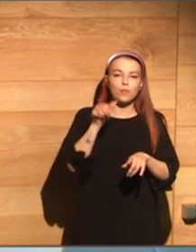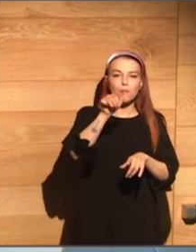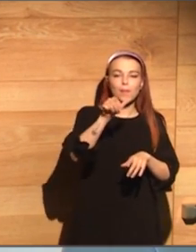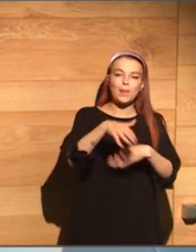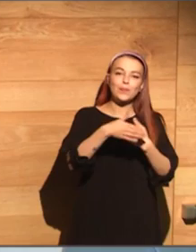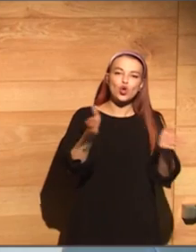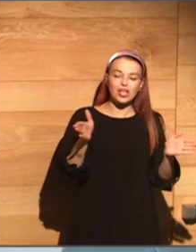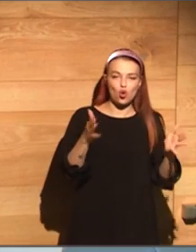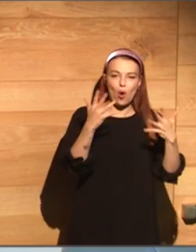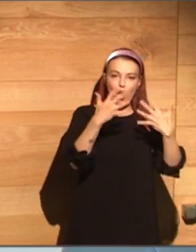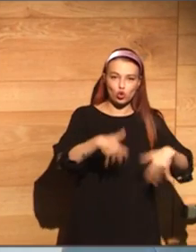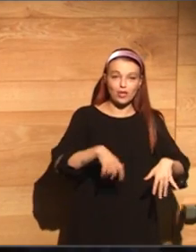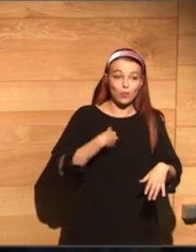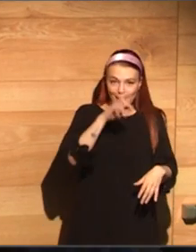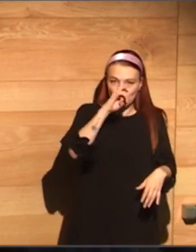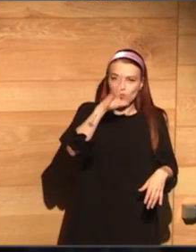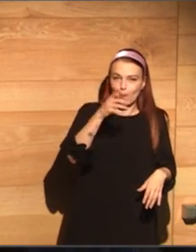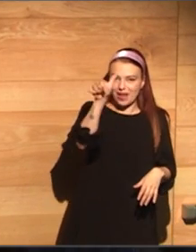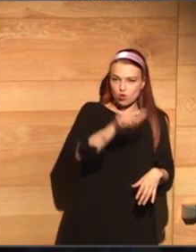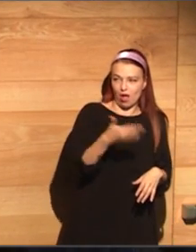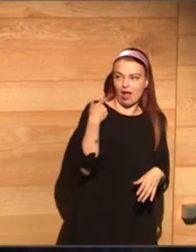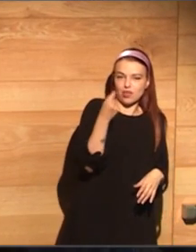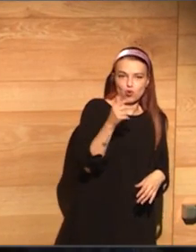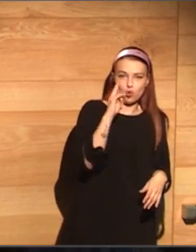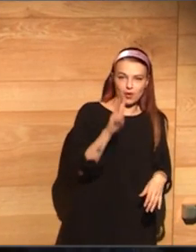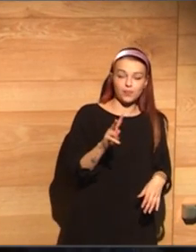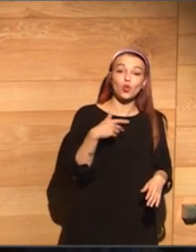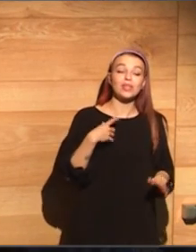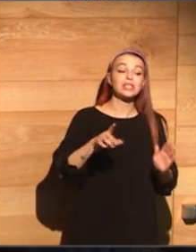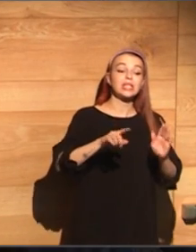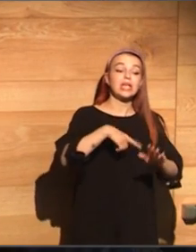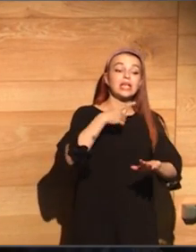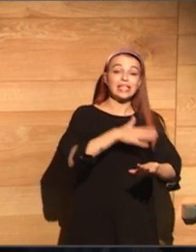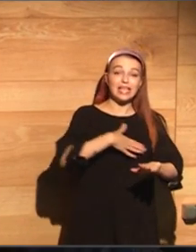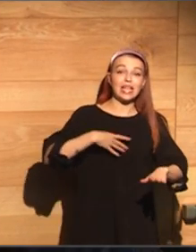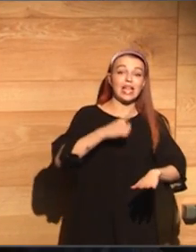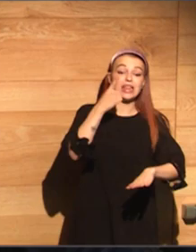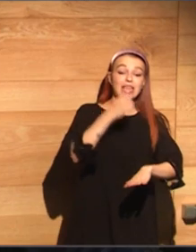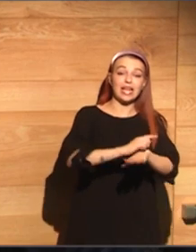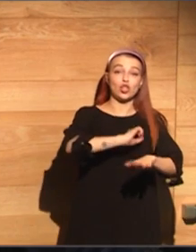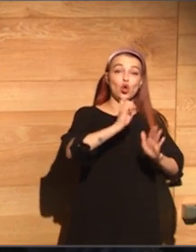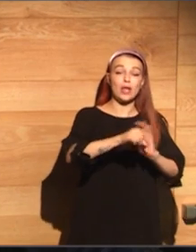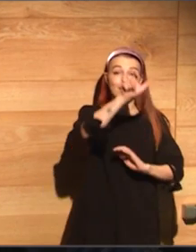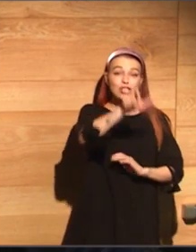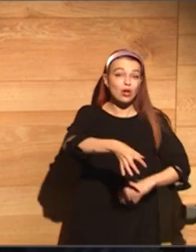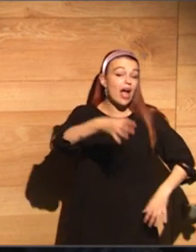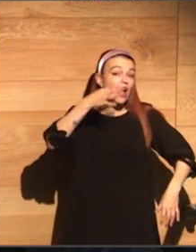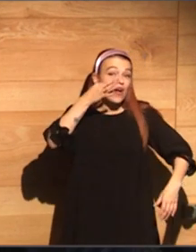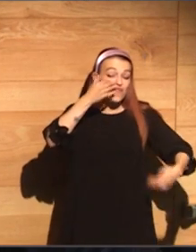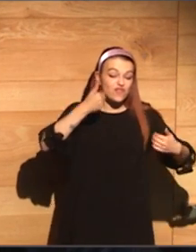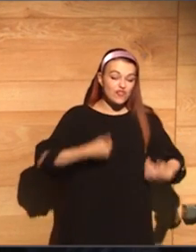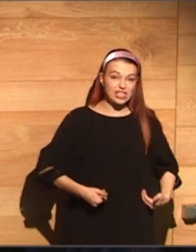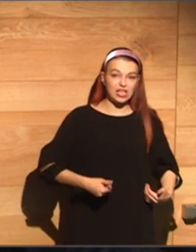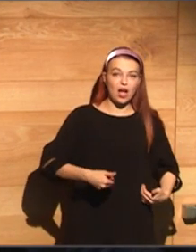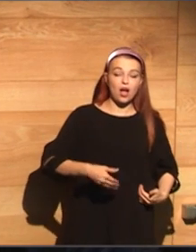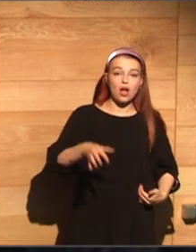Porteros automáticos. Me acuerdo porque la he visto hace nada. Lo que pretende es que por decreto ley se prohíban los porteros físicos, los serenos y todo.